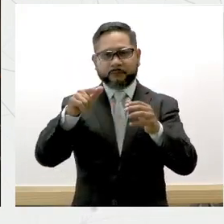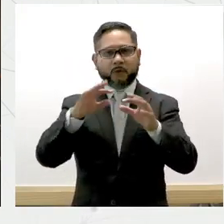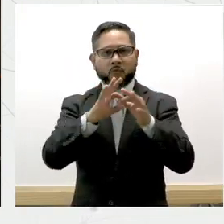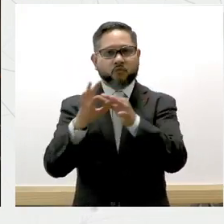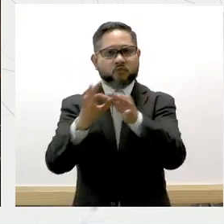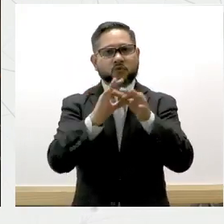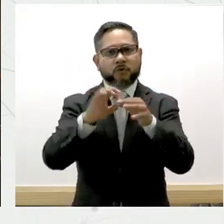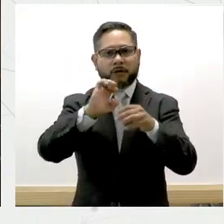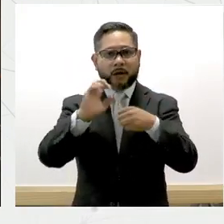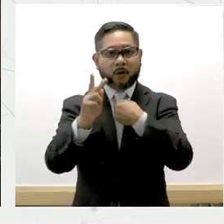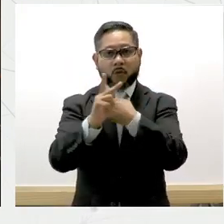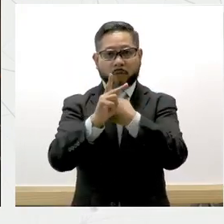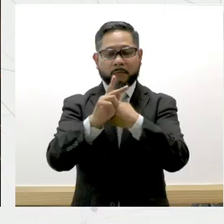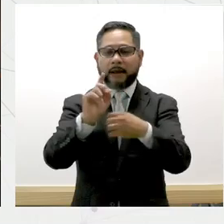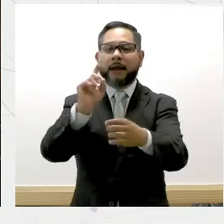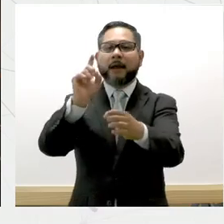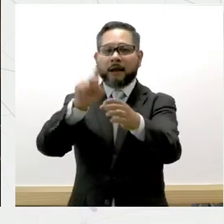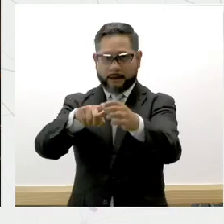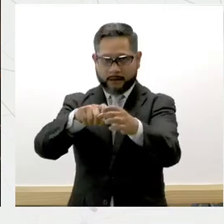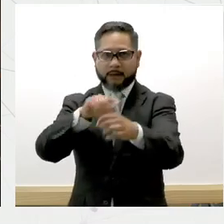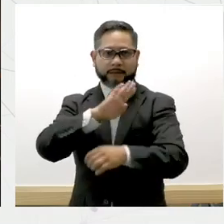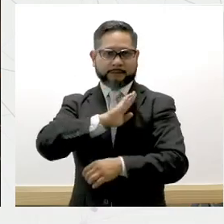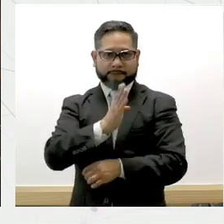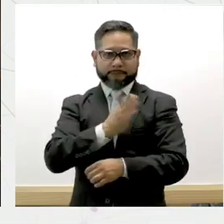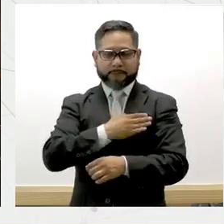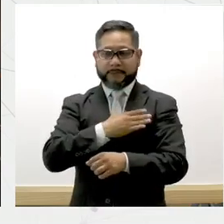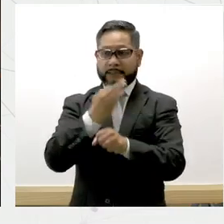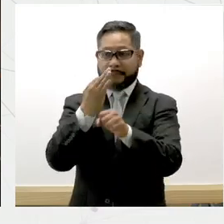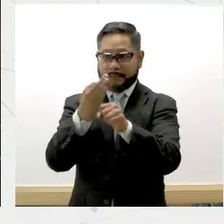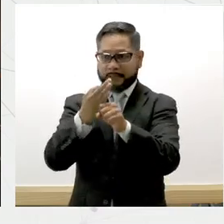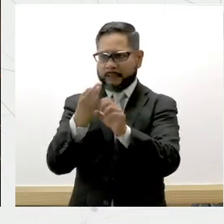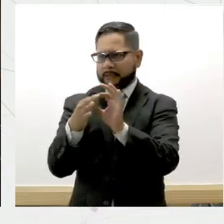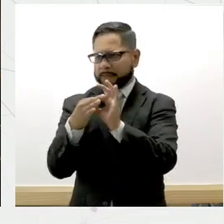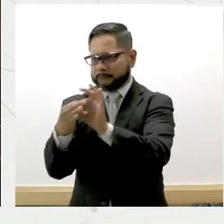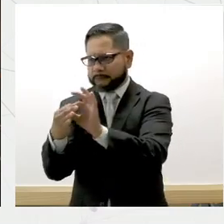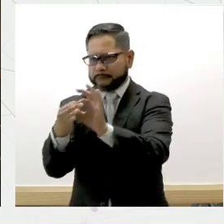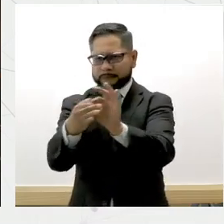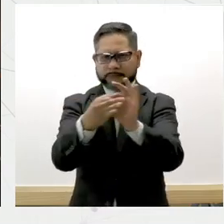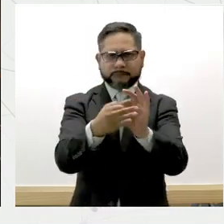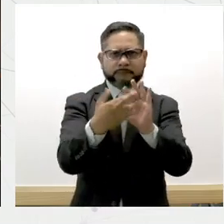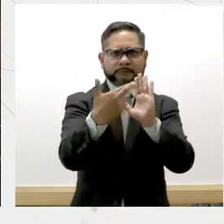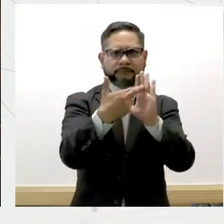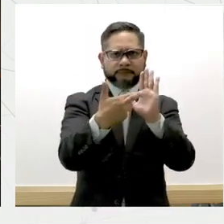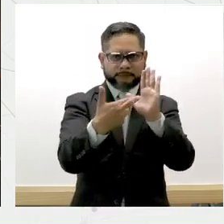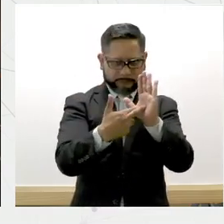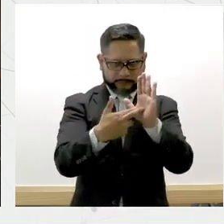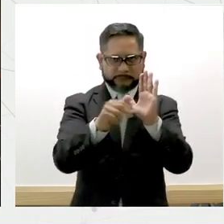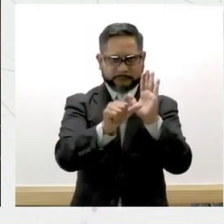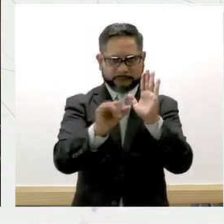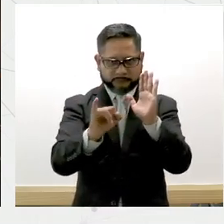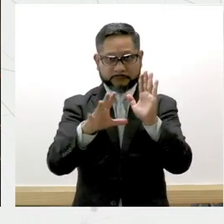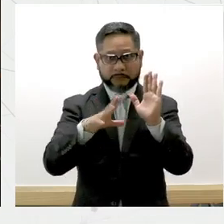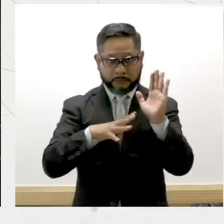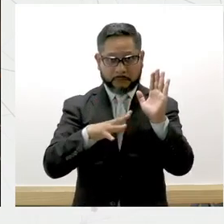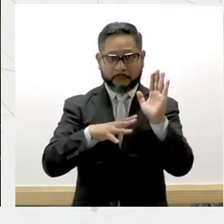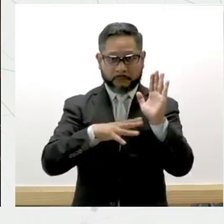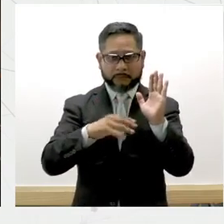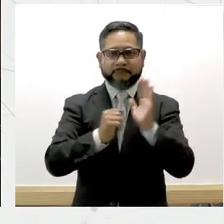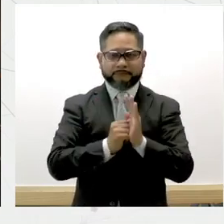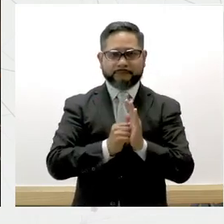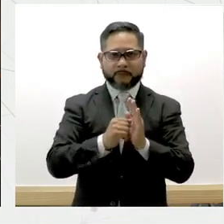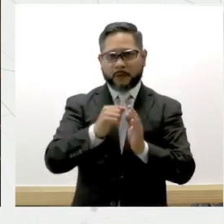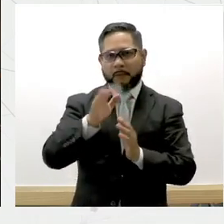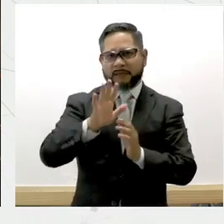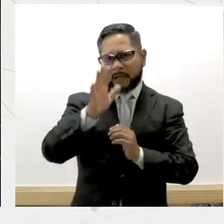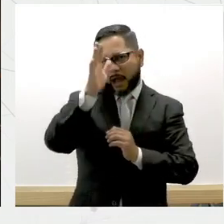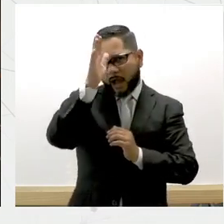en calidad de tal se encuentra en estos momentos vinculado por el Reglamento de Inteligencia Artificial, AI Act, ¿no?,